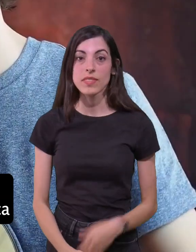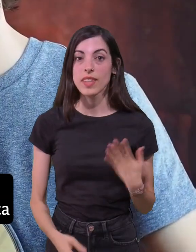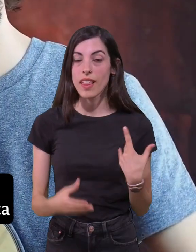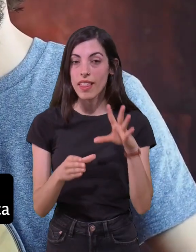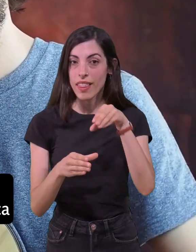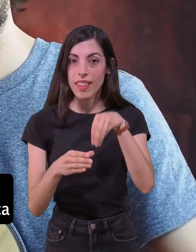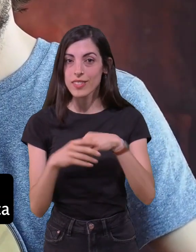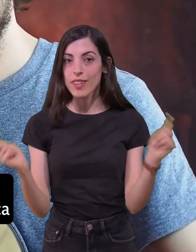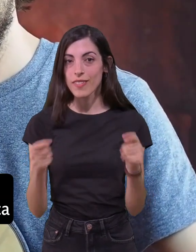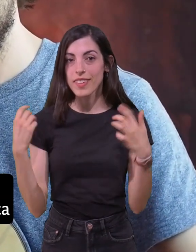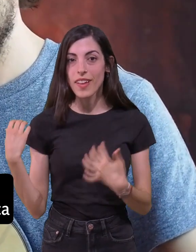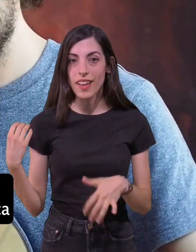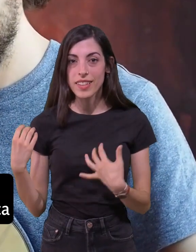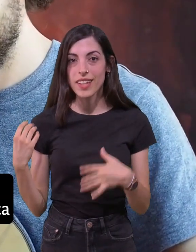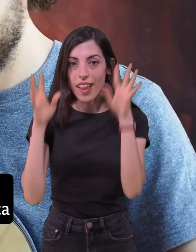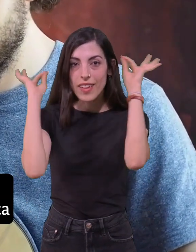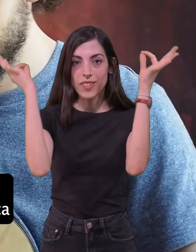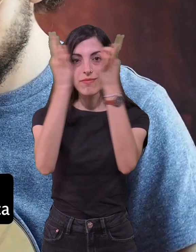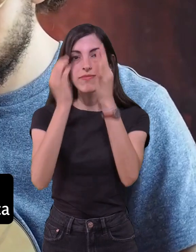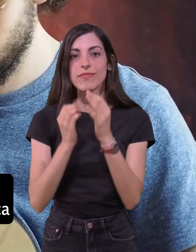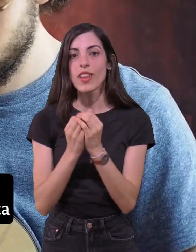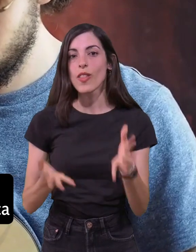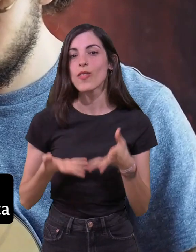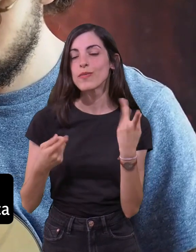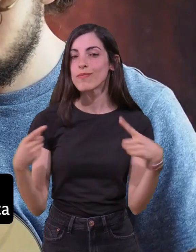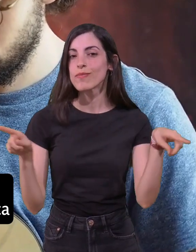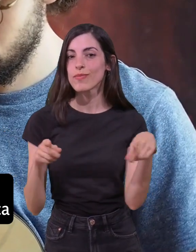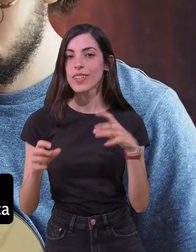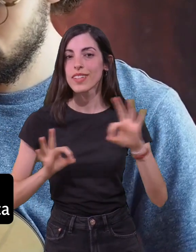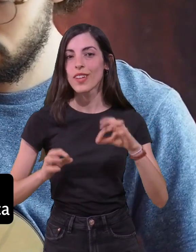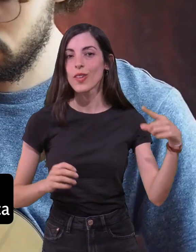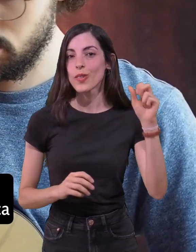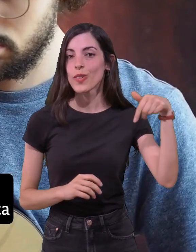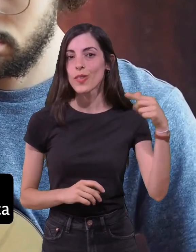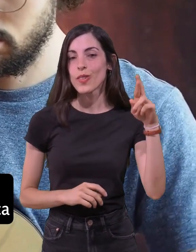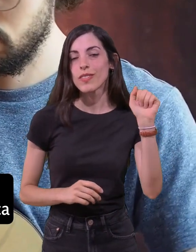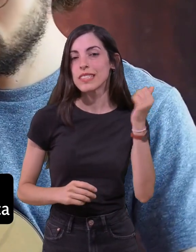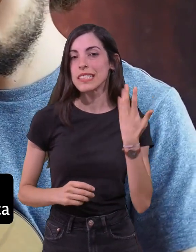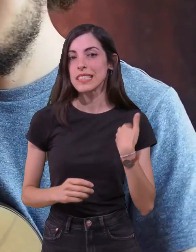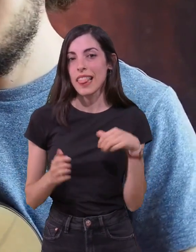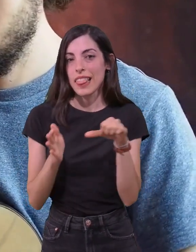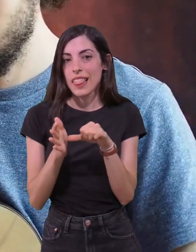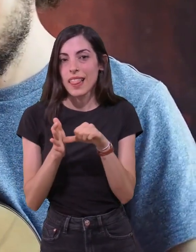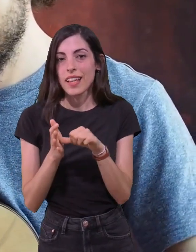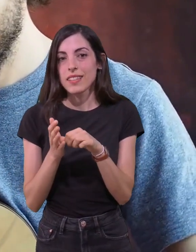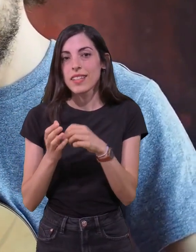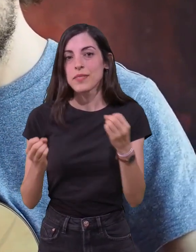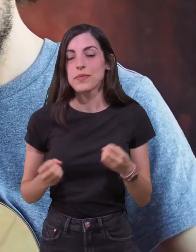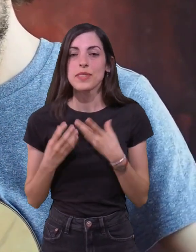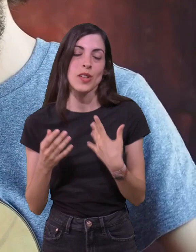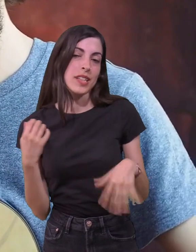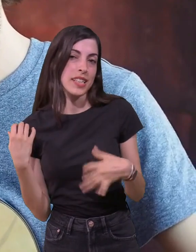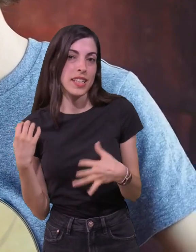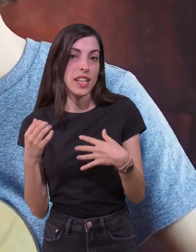inmersos de lleno en el festival de la guitarra de Córdoba la oferta musical del teatro Góngora es la que más se acerca al Espíritu de este